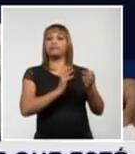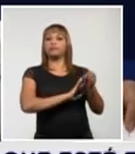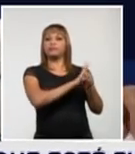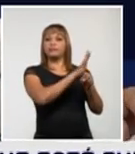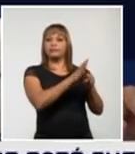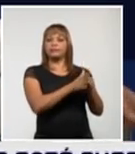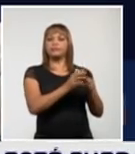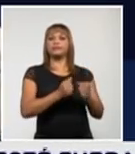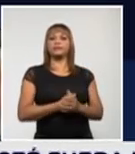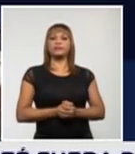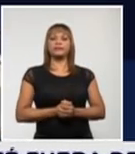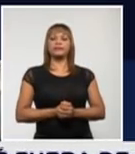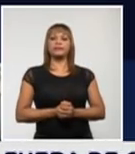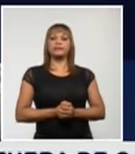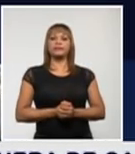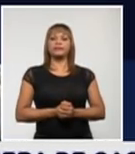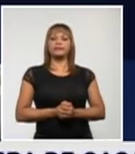ayer.